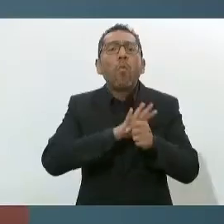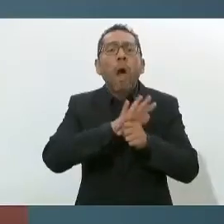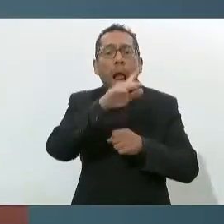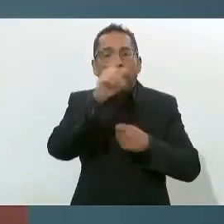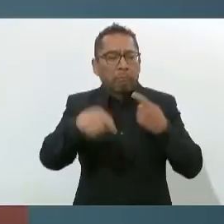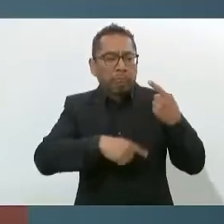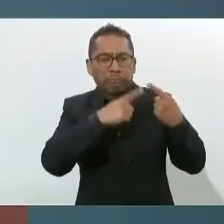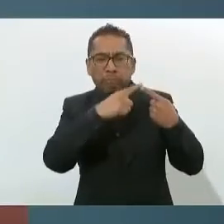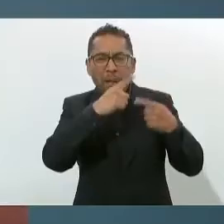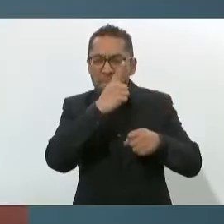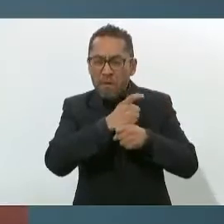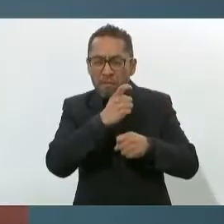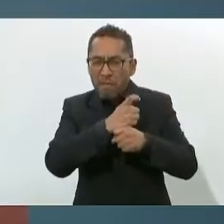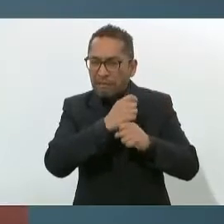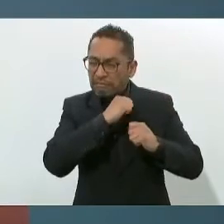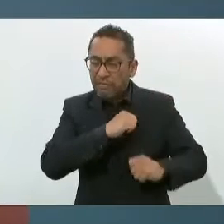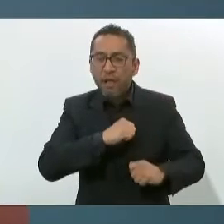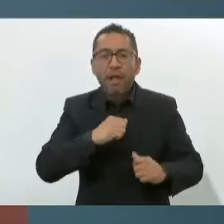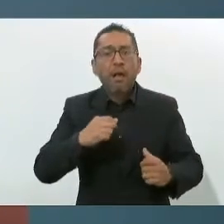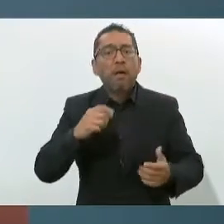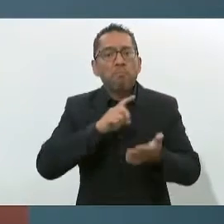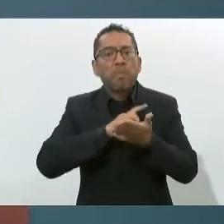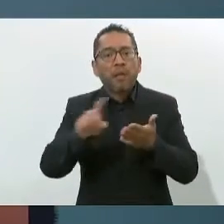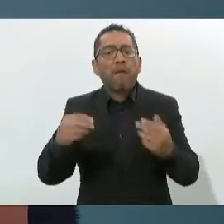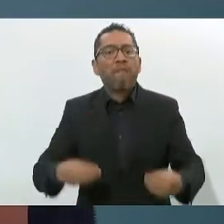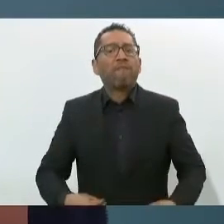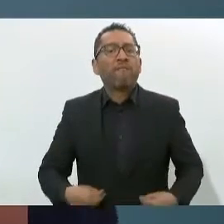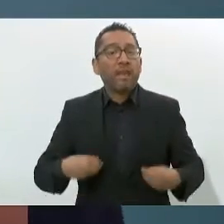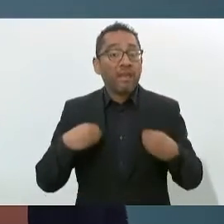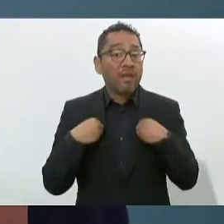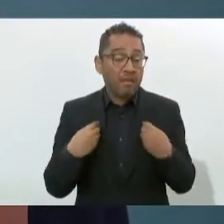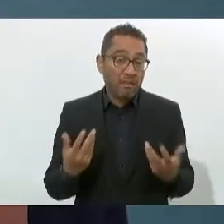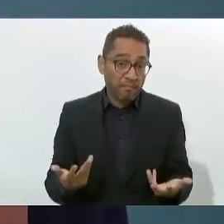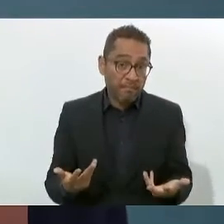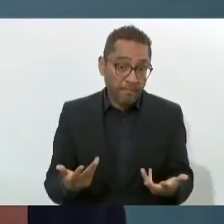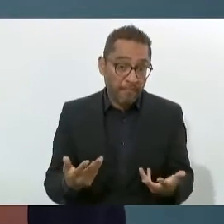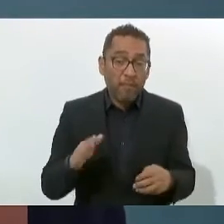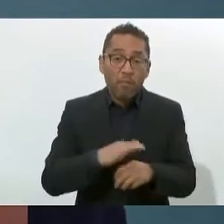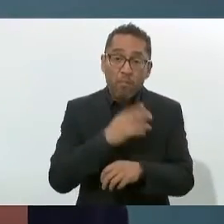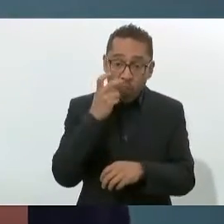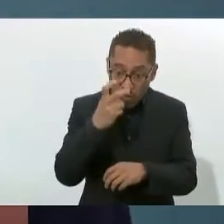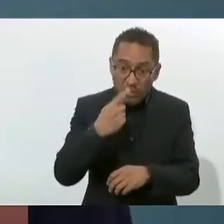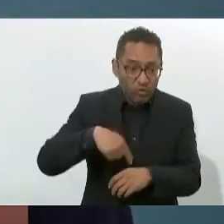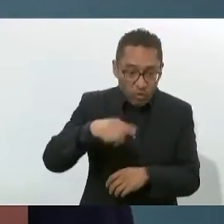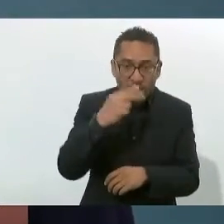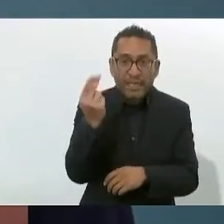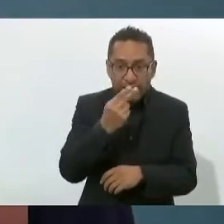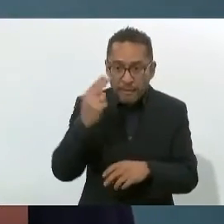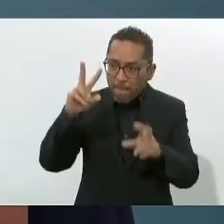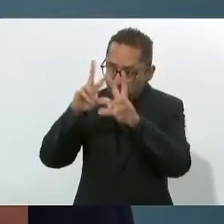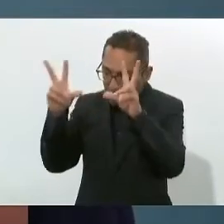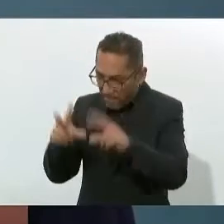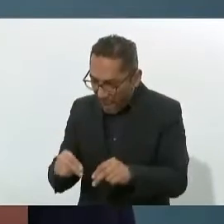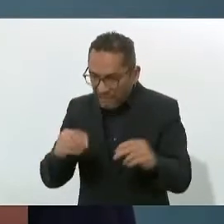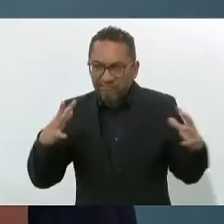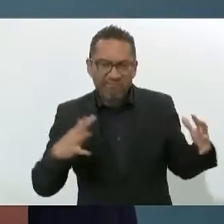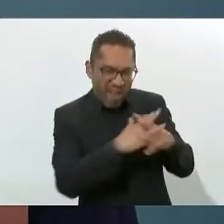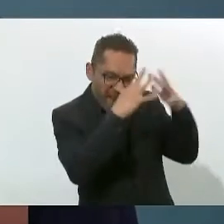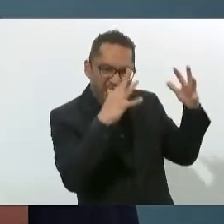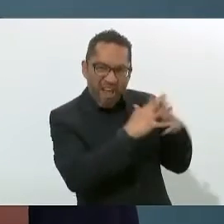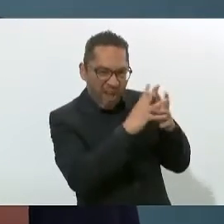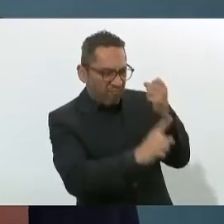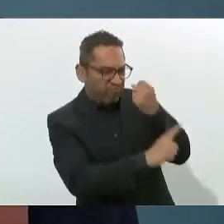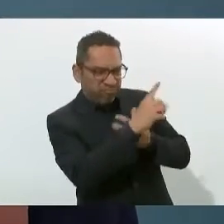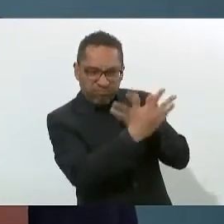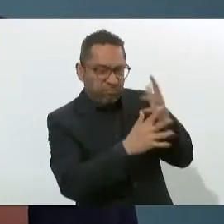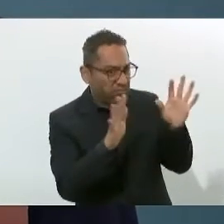humanos. Entonces, tenemos que conseguir entre todos la paz, no la guerra, y la paz es